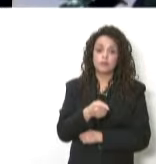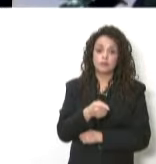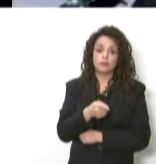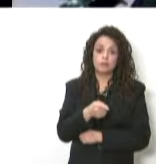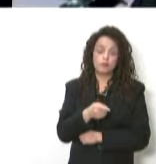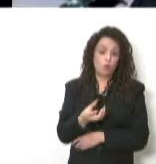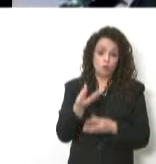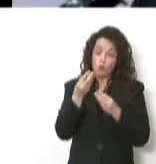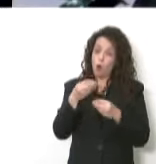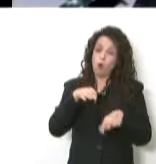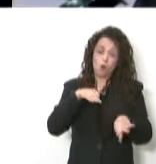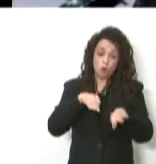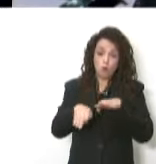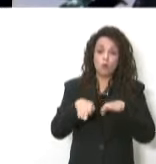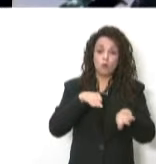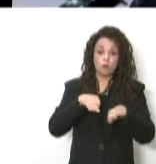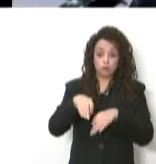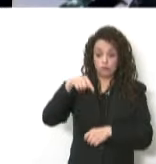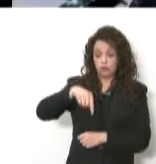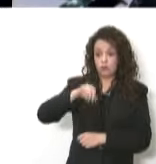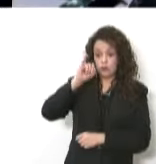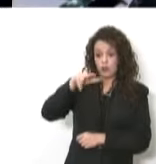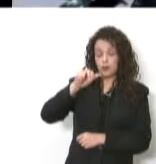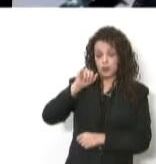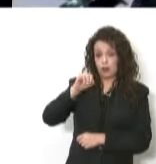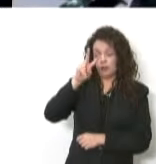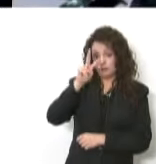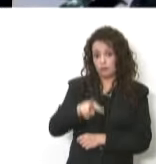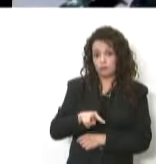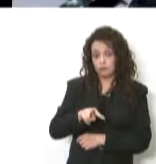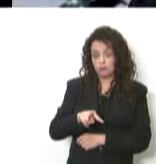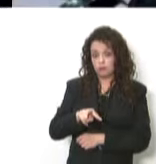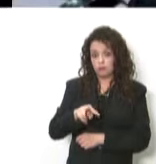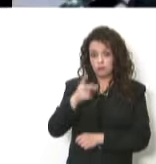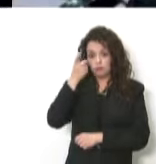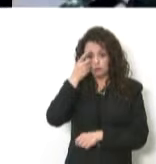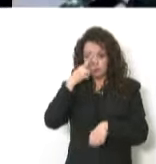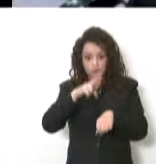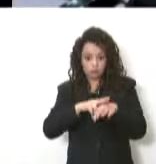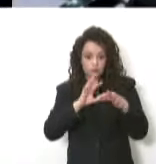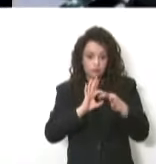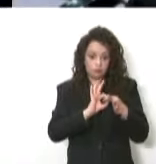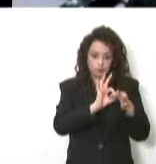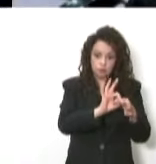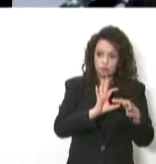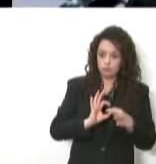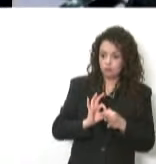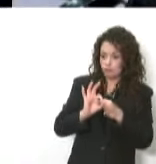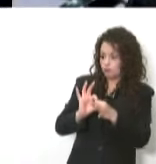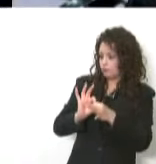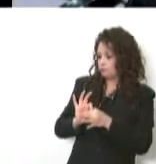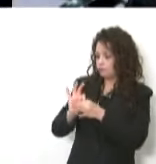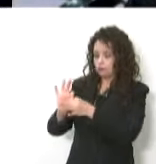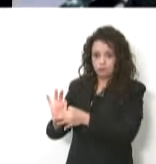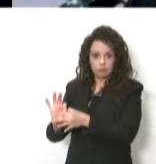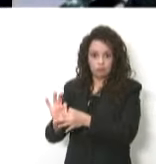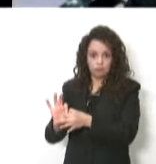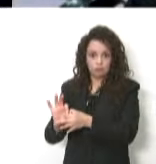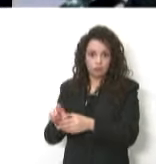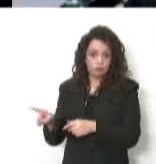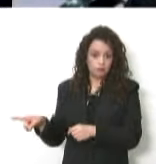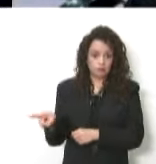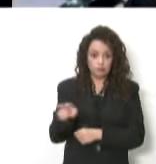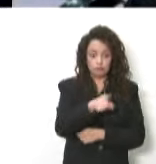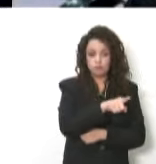enorme labor de nuestro instituto, las direcciones de enlace con los sujetos obligados no